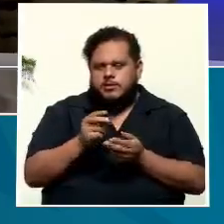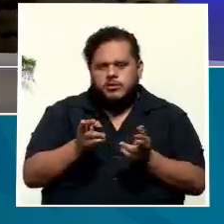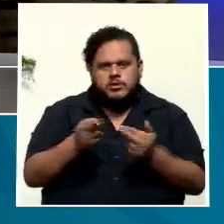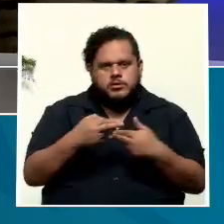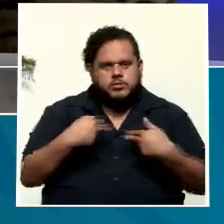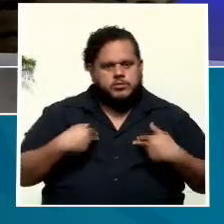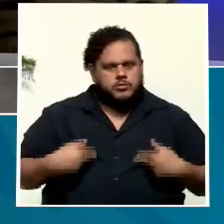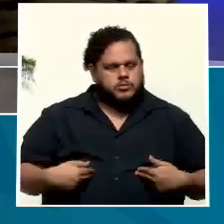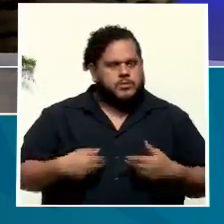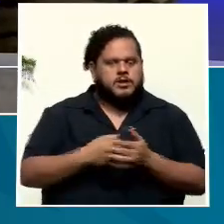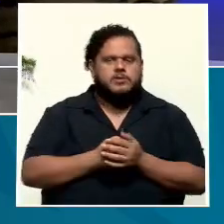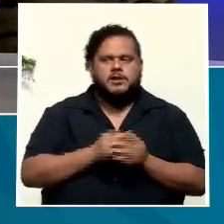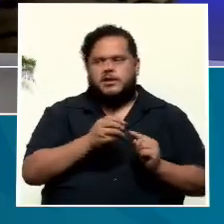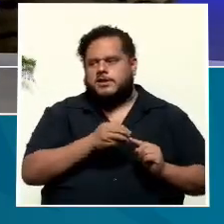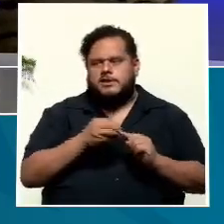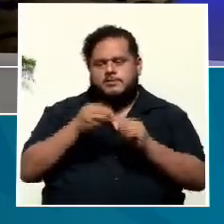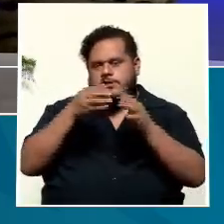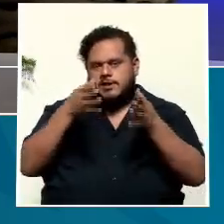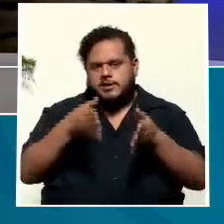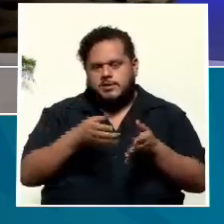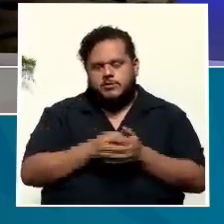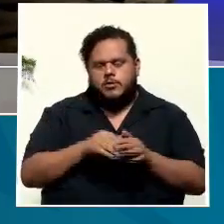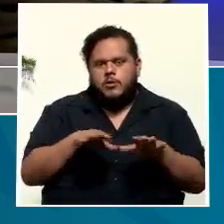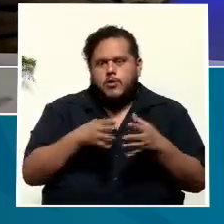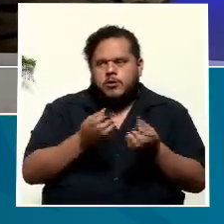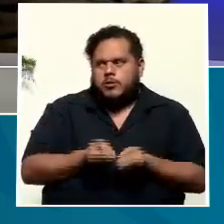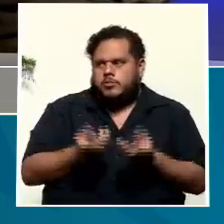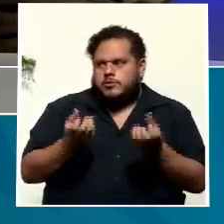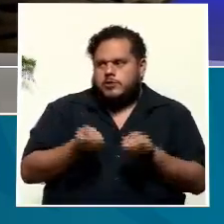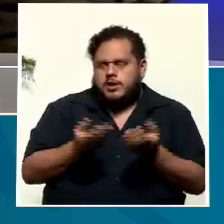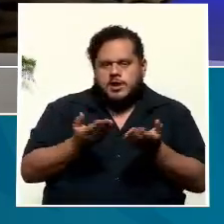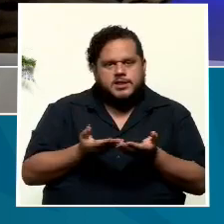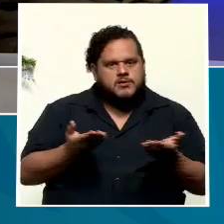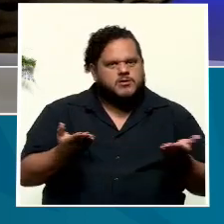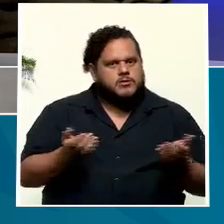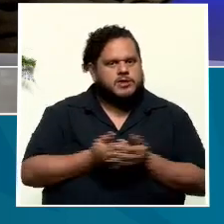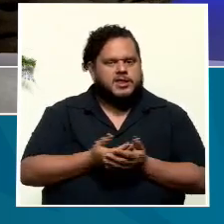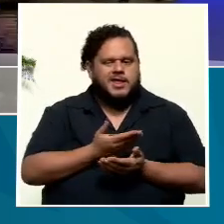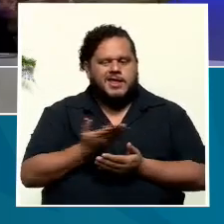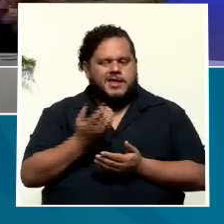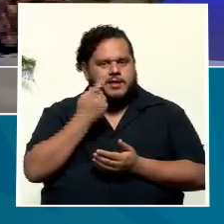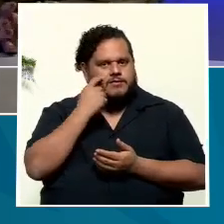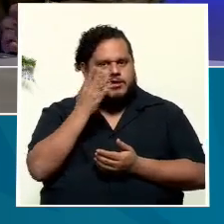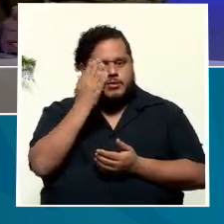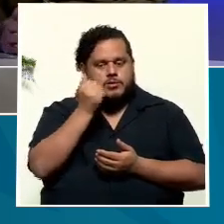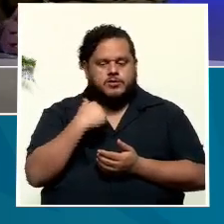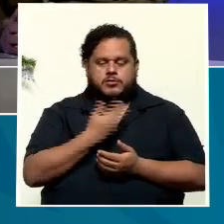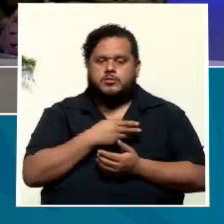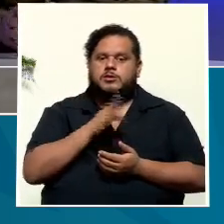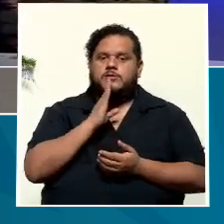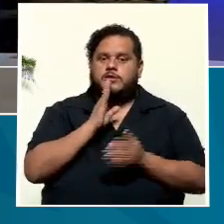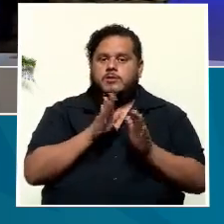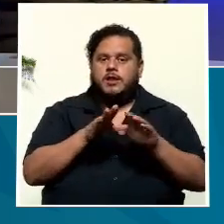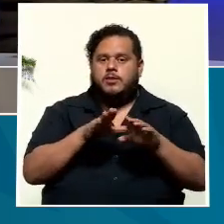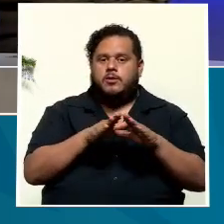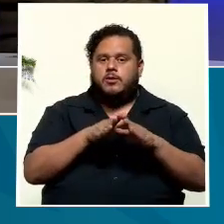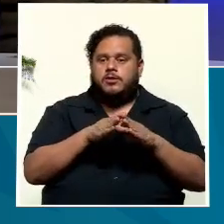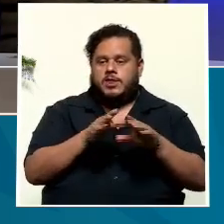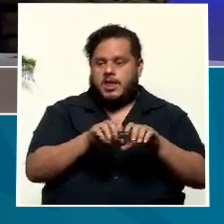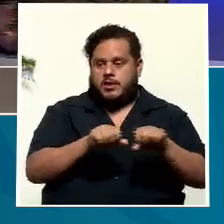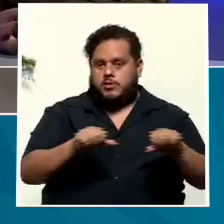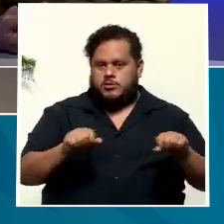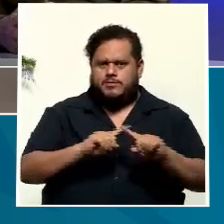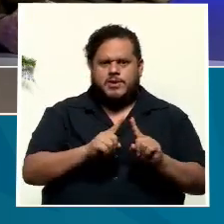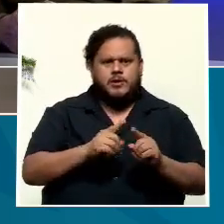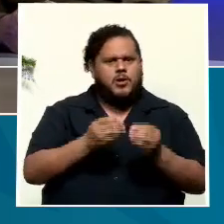la especialización, cómo se gastan los recursos, en qué fiscalía, porque estamos hablando de corrupción, pero hay otro